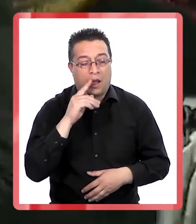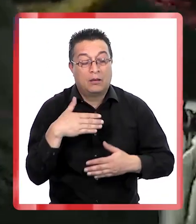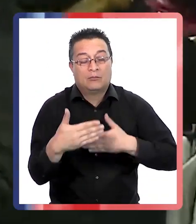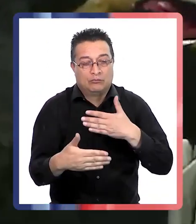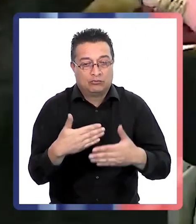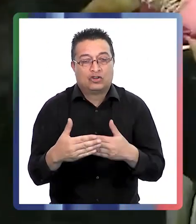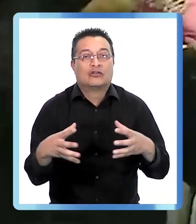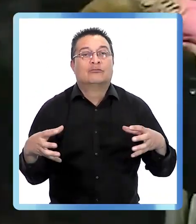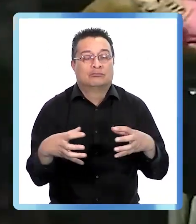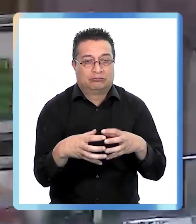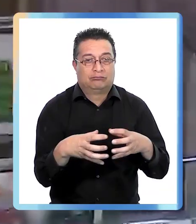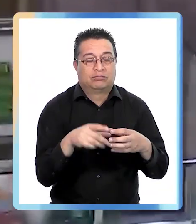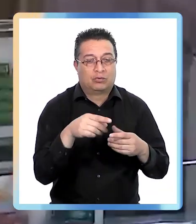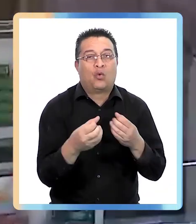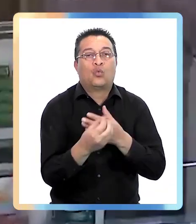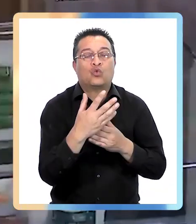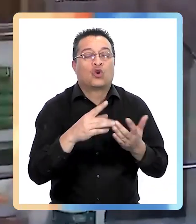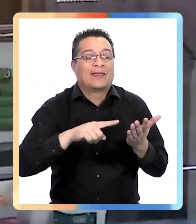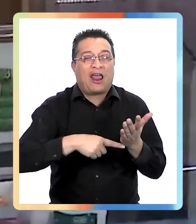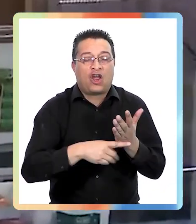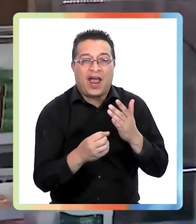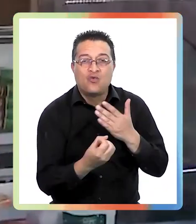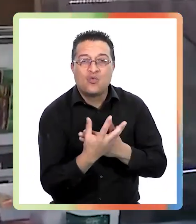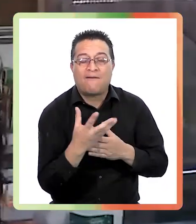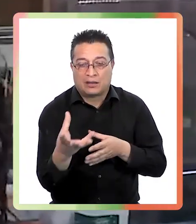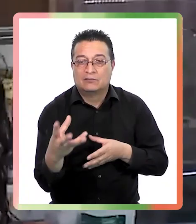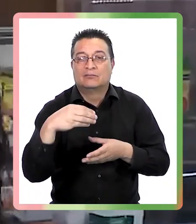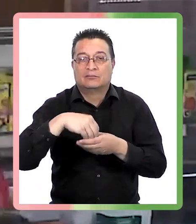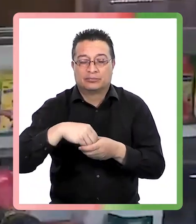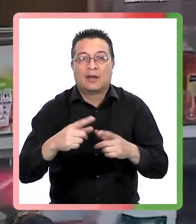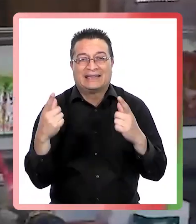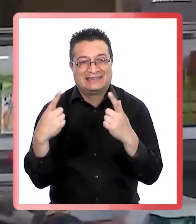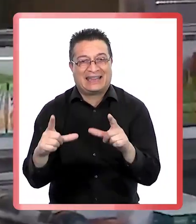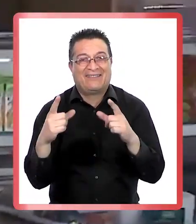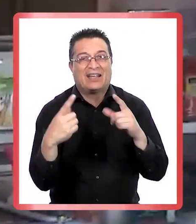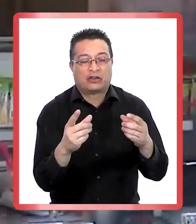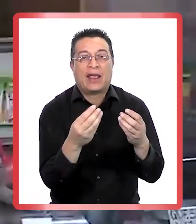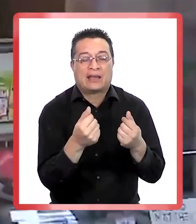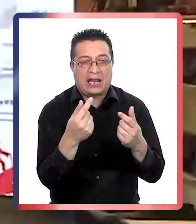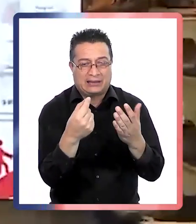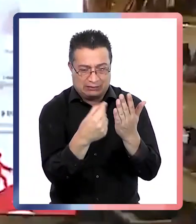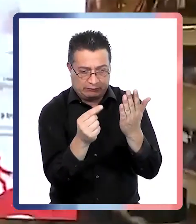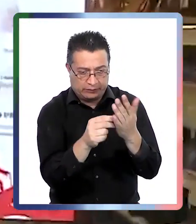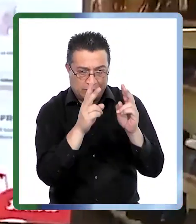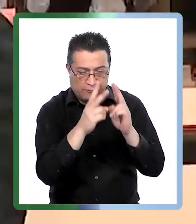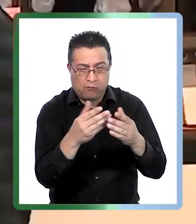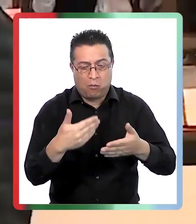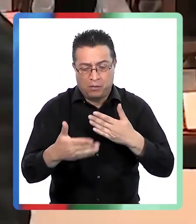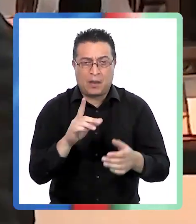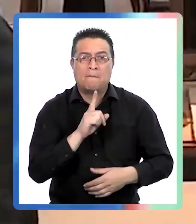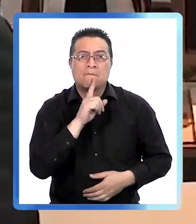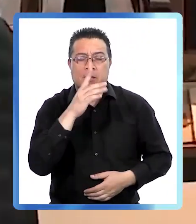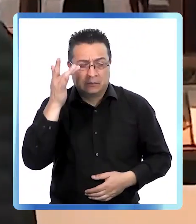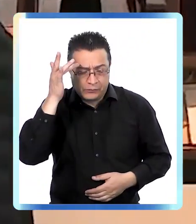procesos de encadenamiento productivo, con el uso de nuevas tecnologías, con la incorporación de la certificación y la calificación de la mano